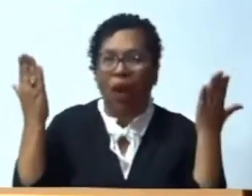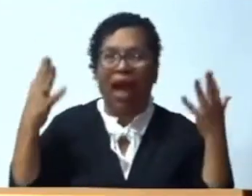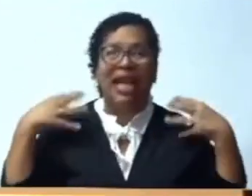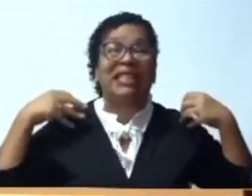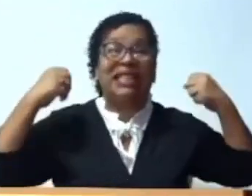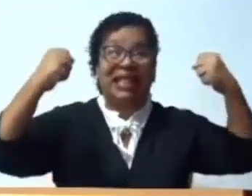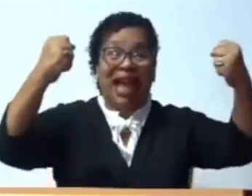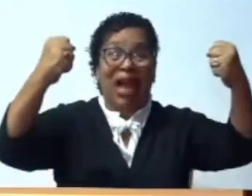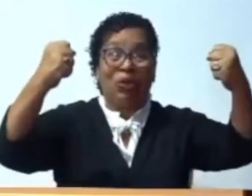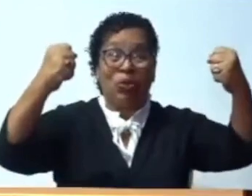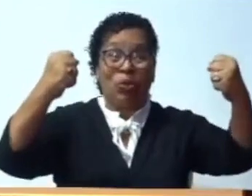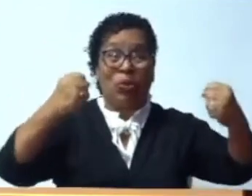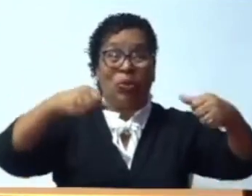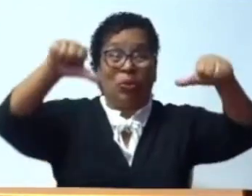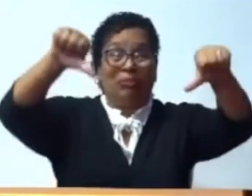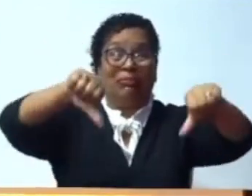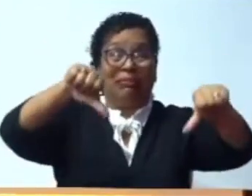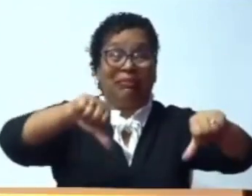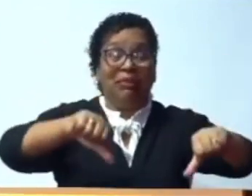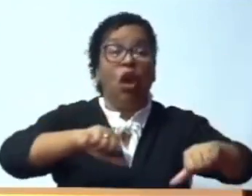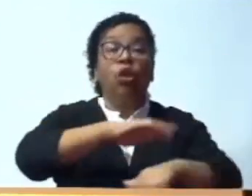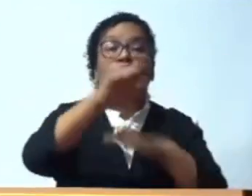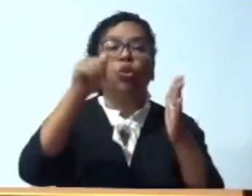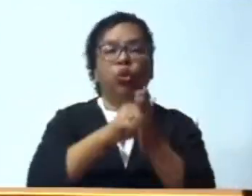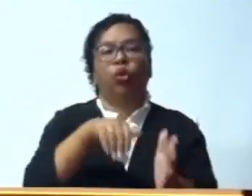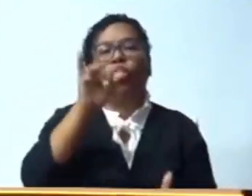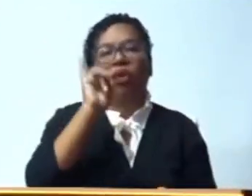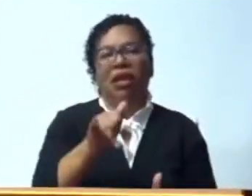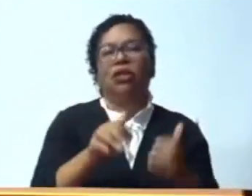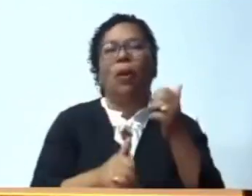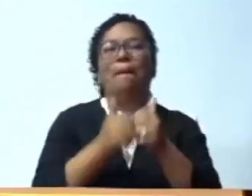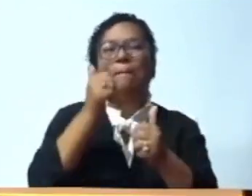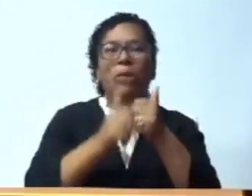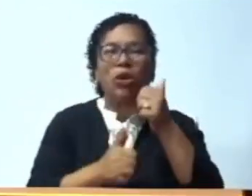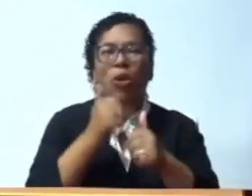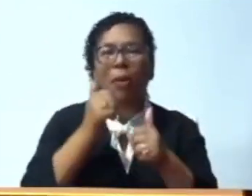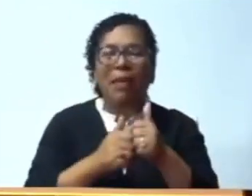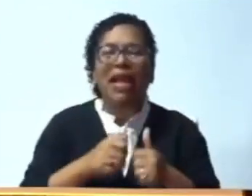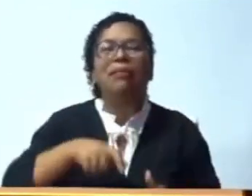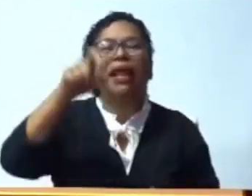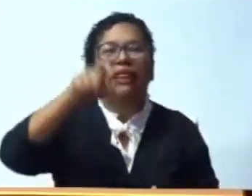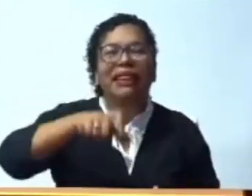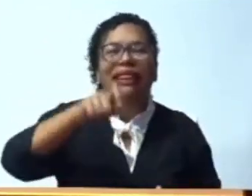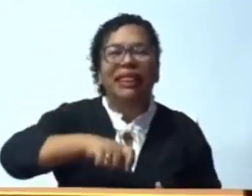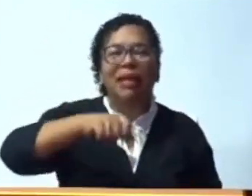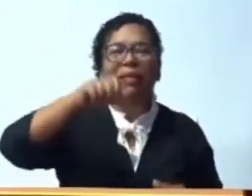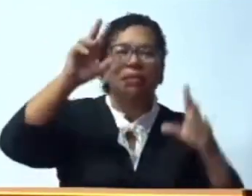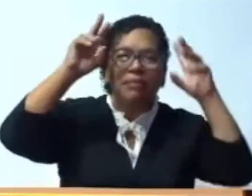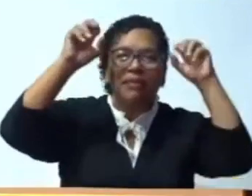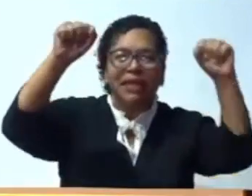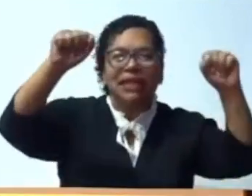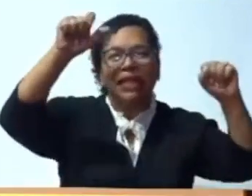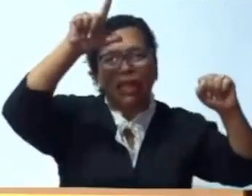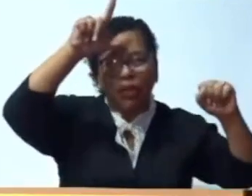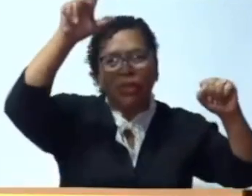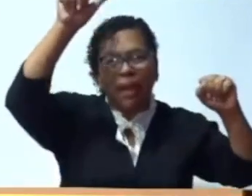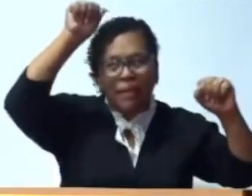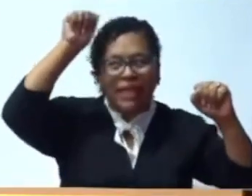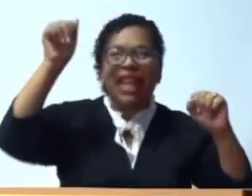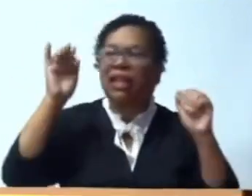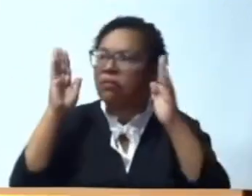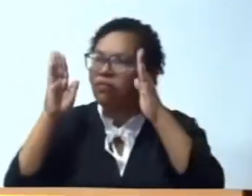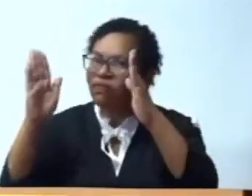Dominicana ante la indignación de nuestra organización y de una sociedad que está observando